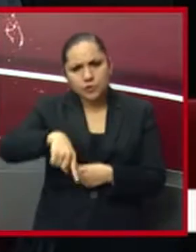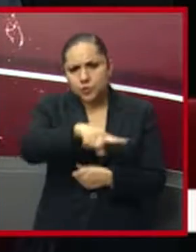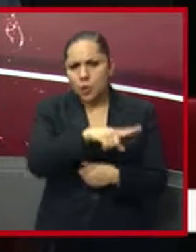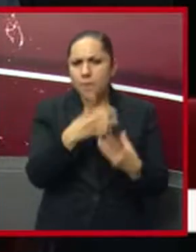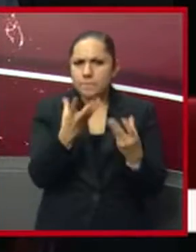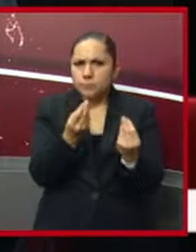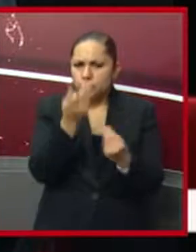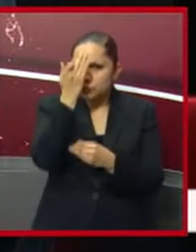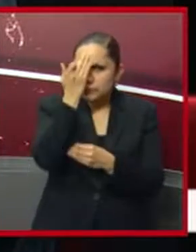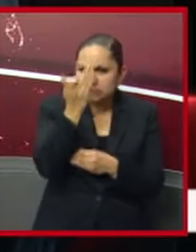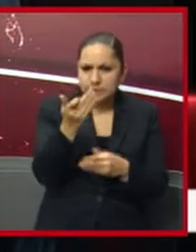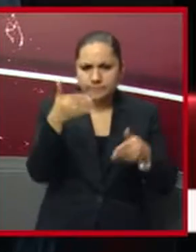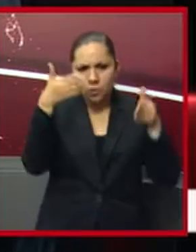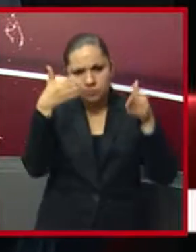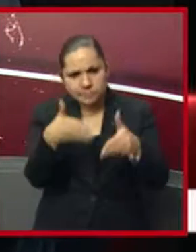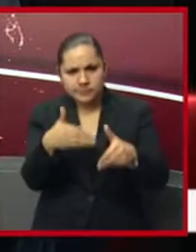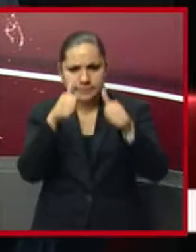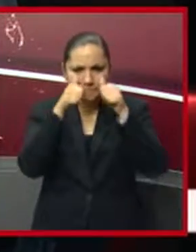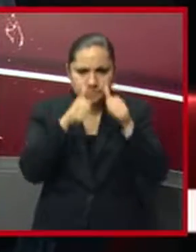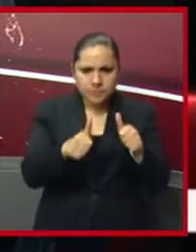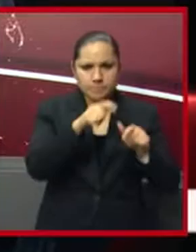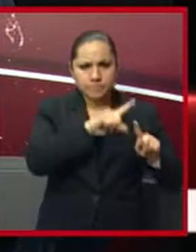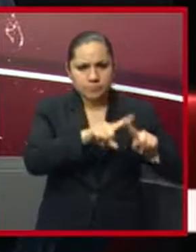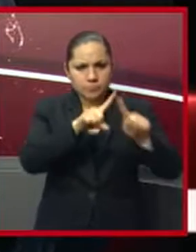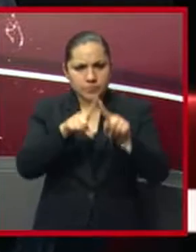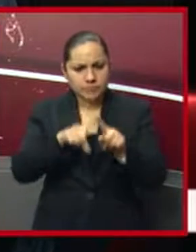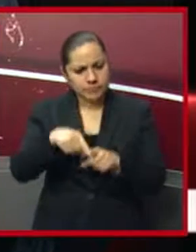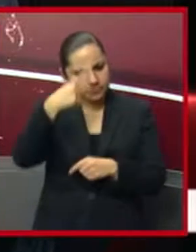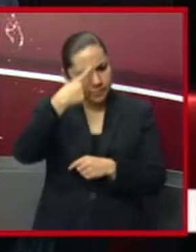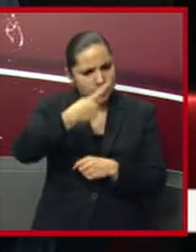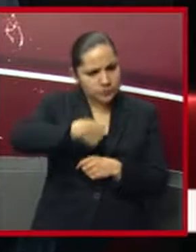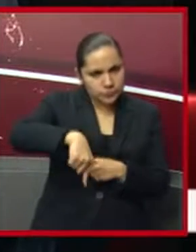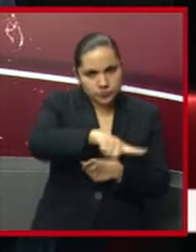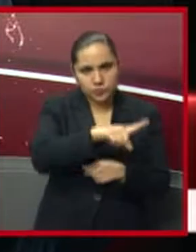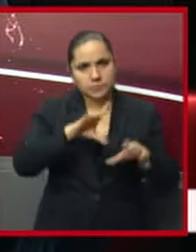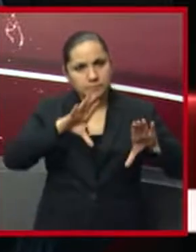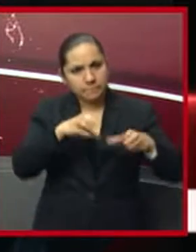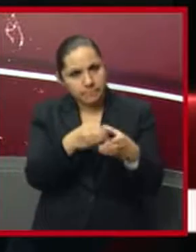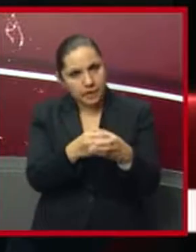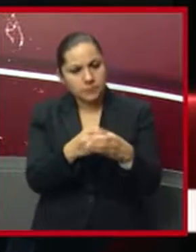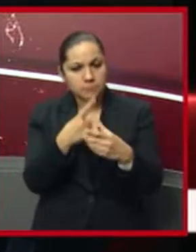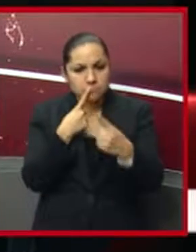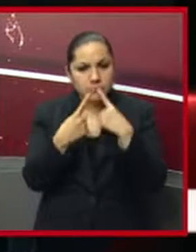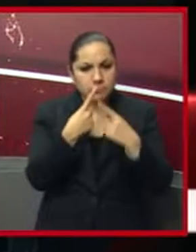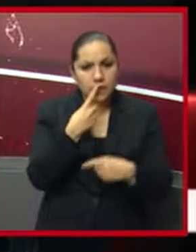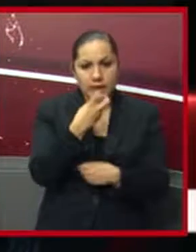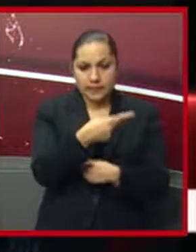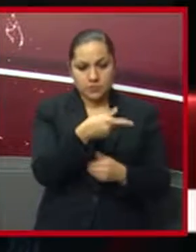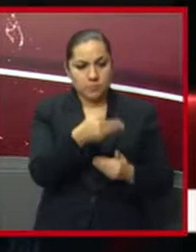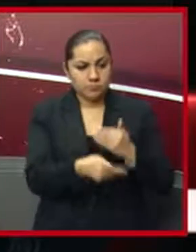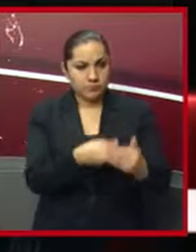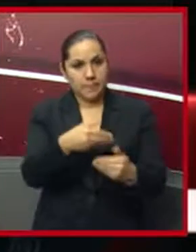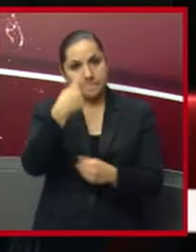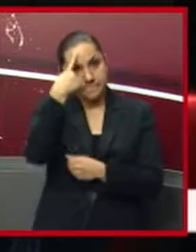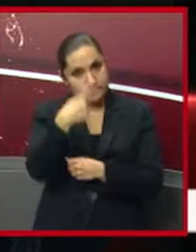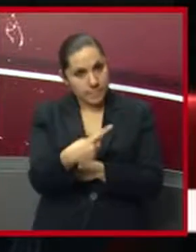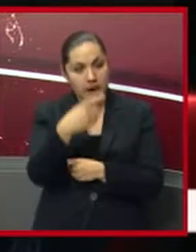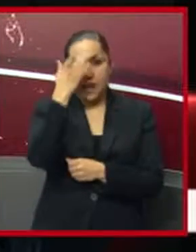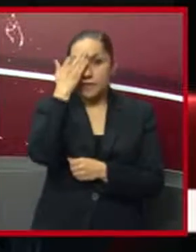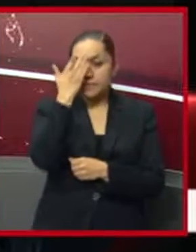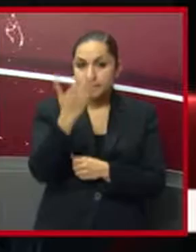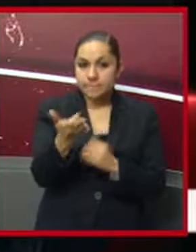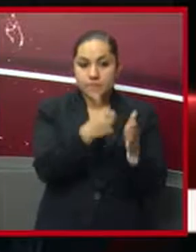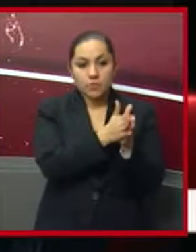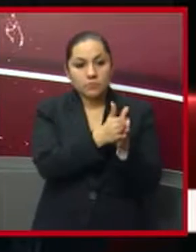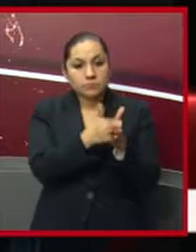tiempo y todas las energías se focalizan y todos los esfuerzos se focalizan precisamente a ese periodo